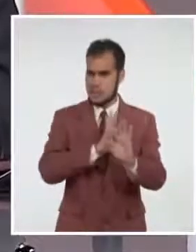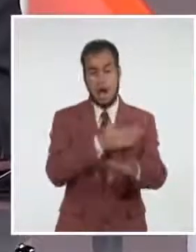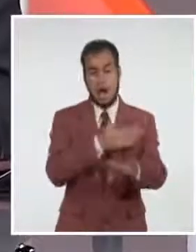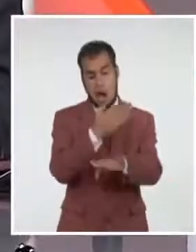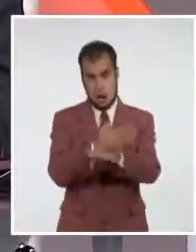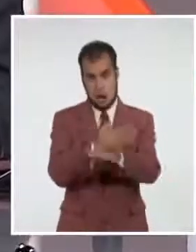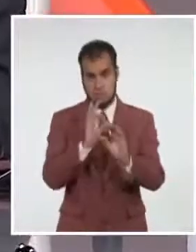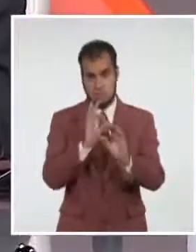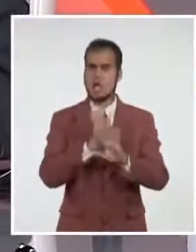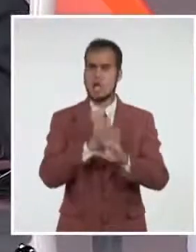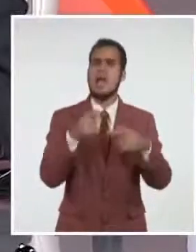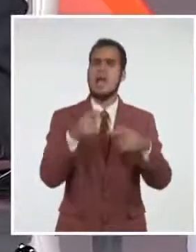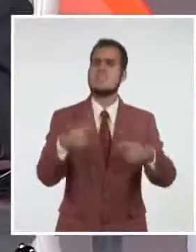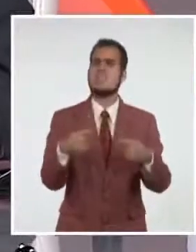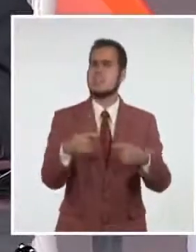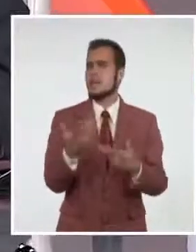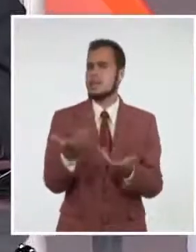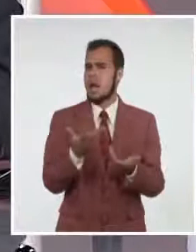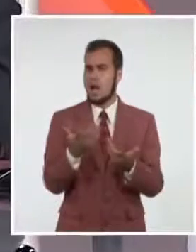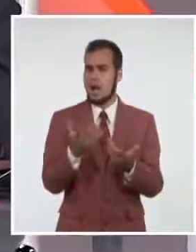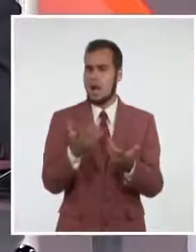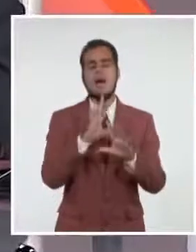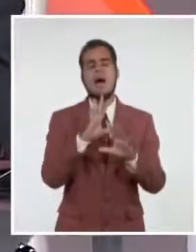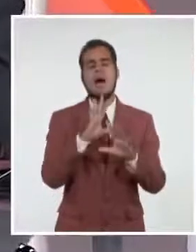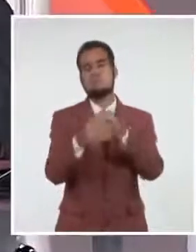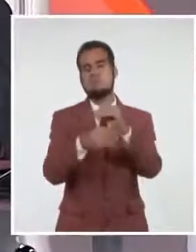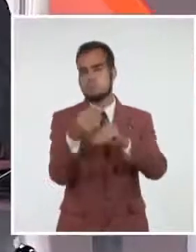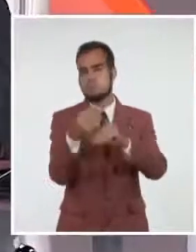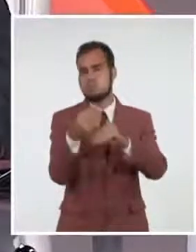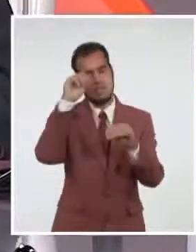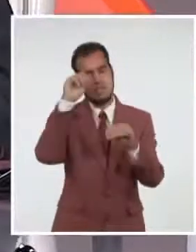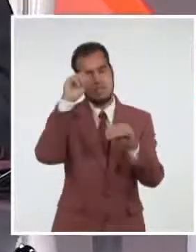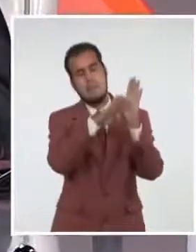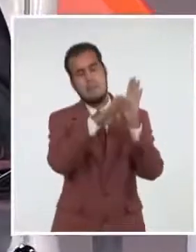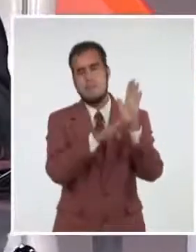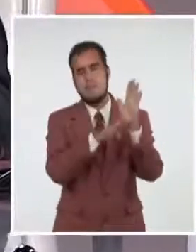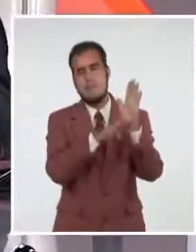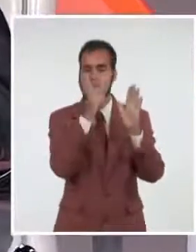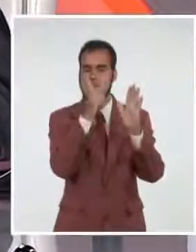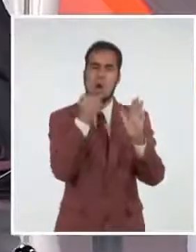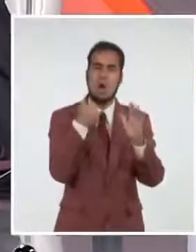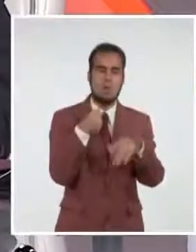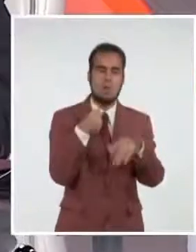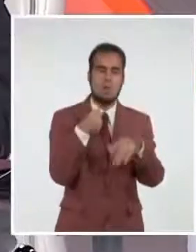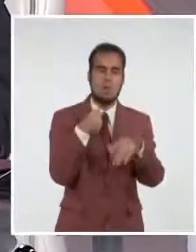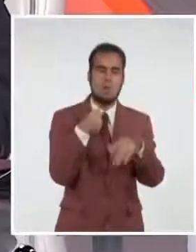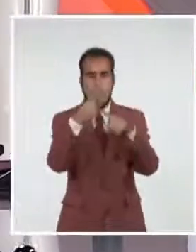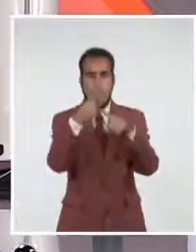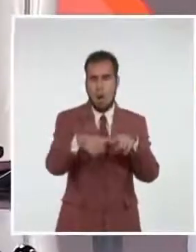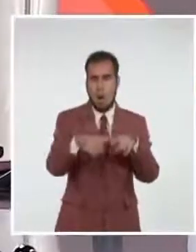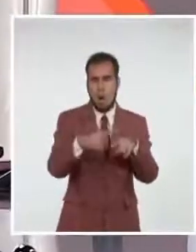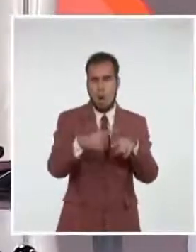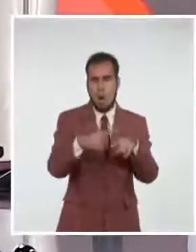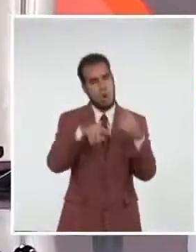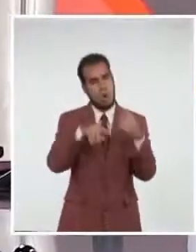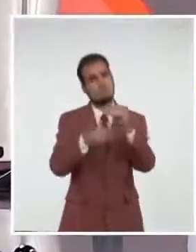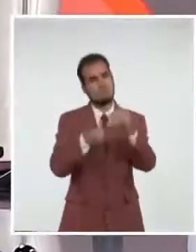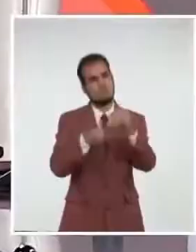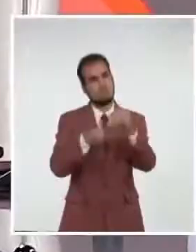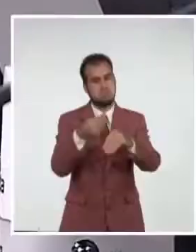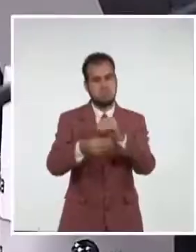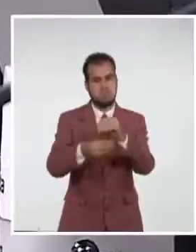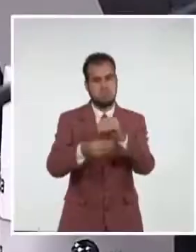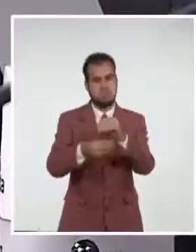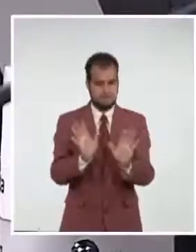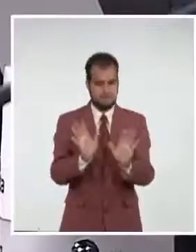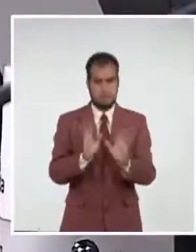el ámbito de los protocolos de actuación del sistema sanitario en varias de sus esferas de actuación. Me gustaría que la doctora